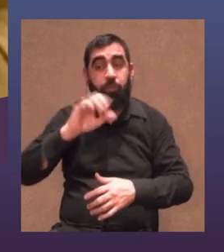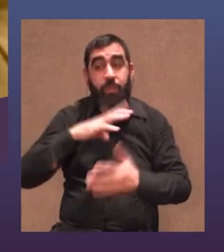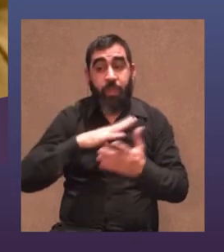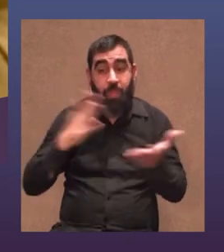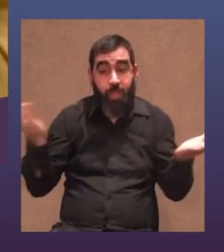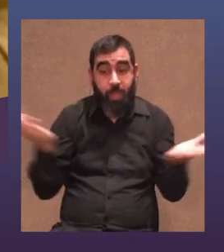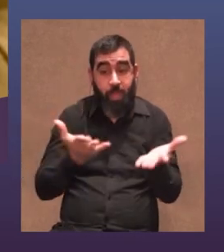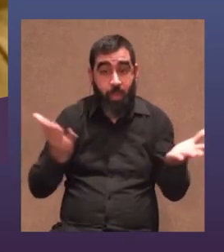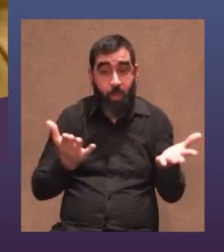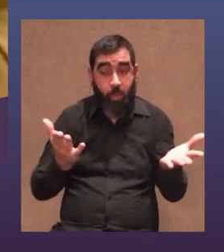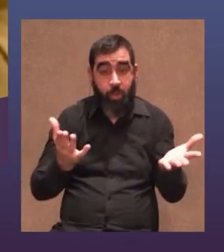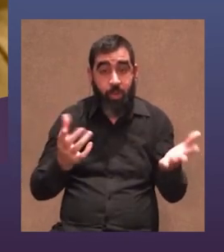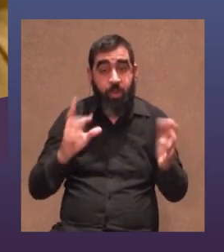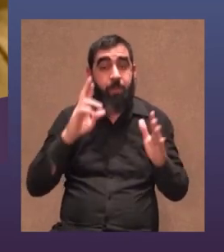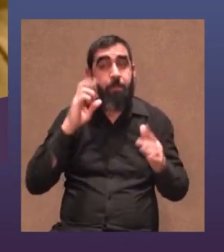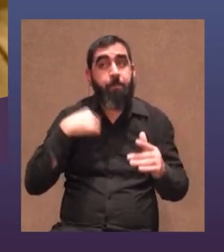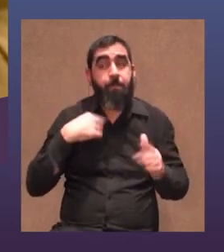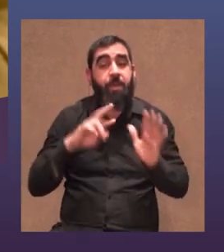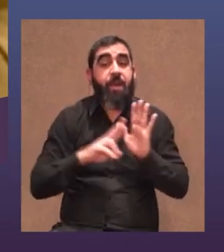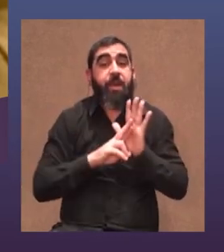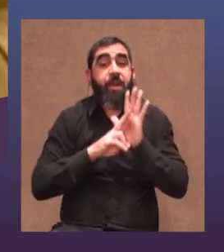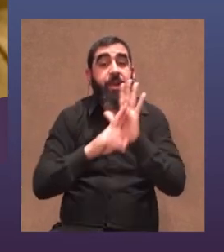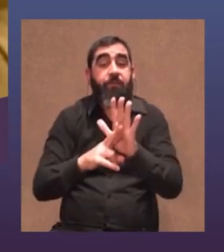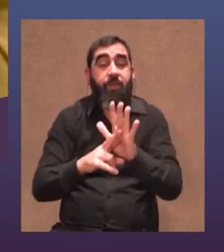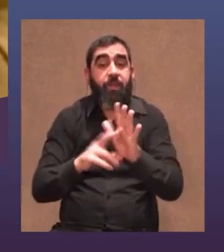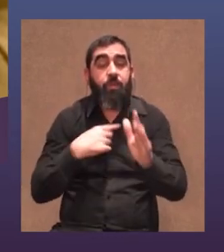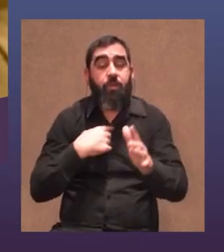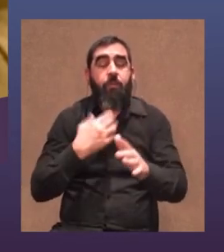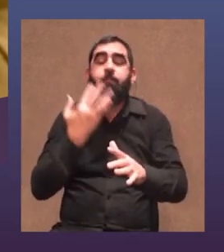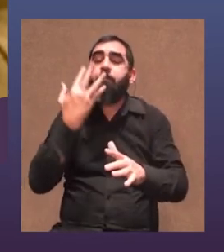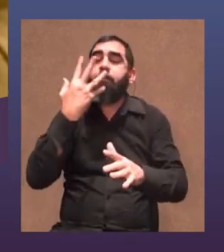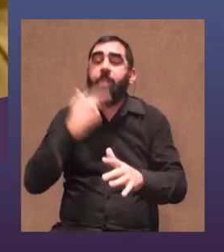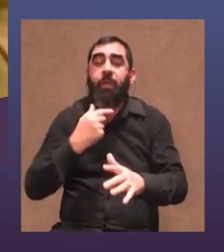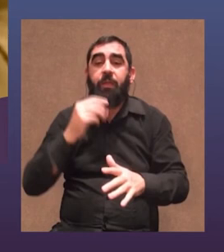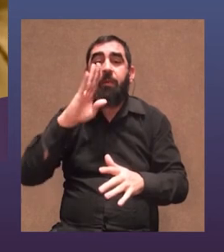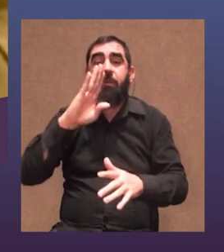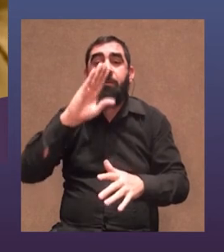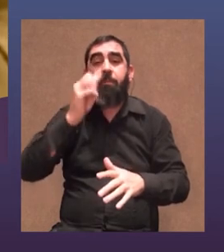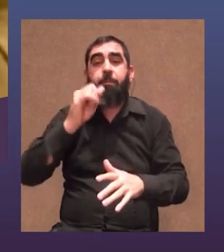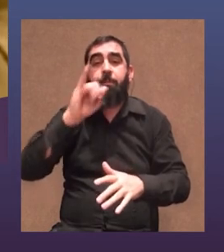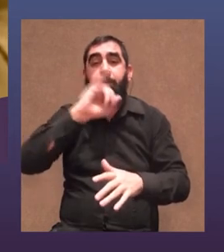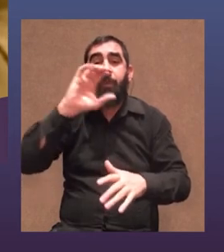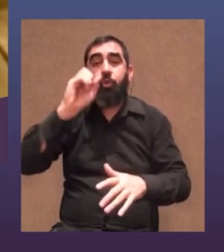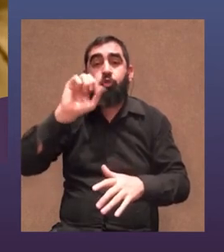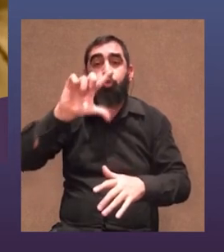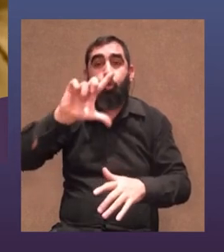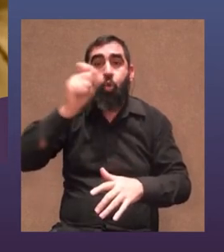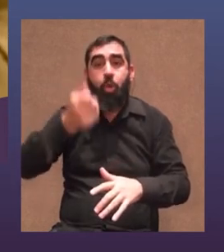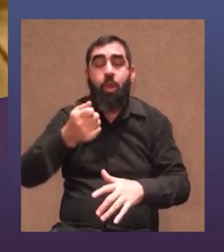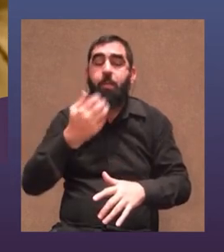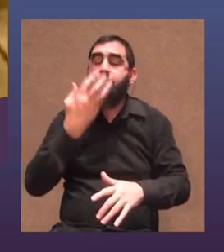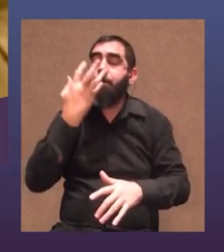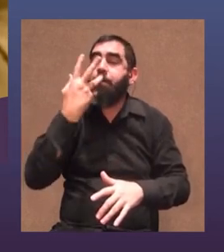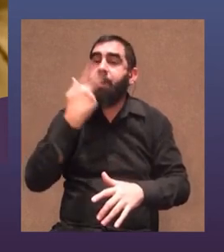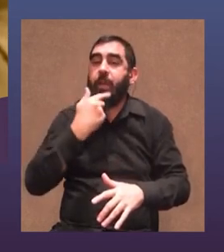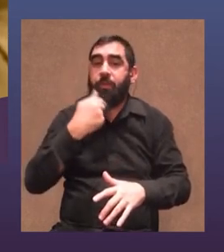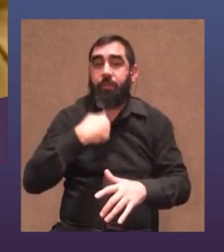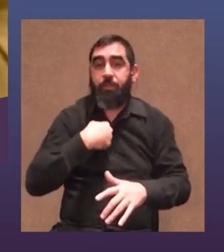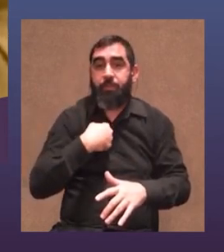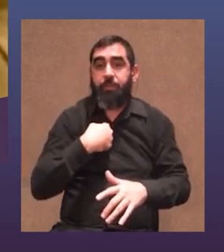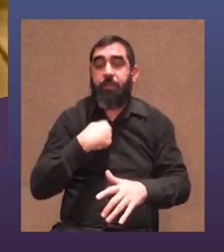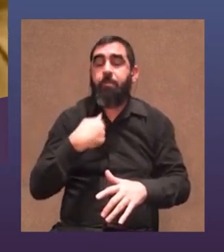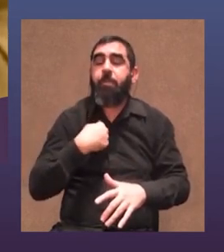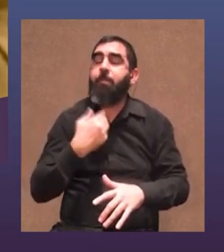actual, mi referente y mi adorado es Astor Piazzolla, y no se lo comenten a Daniel Minelli. Pero